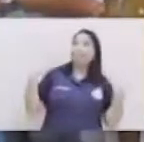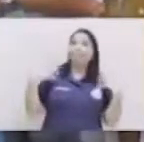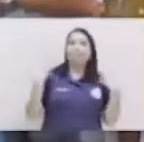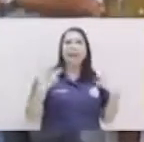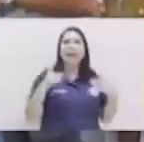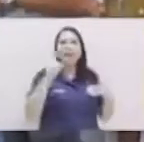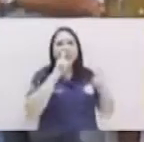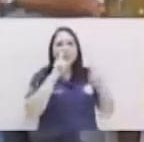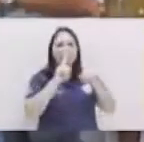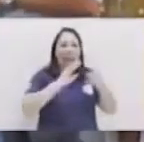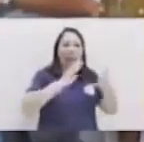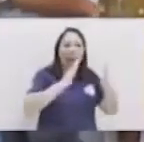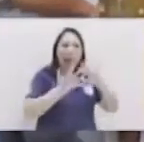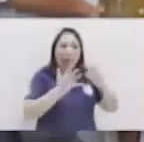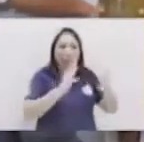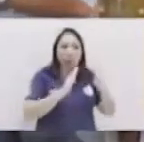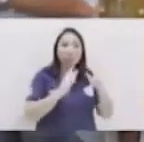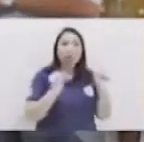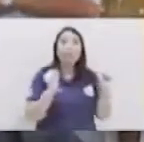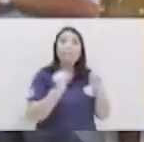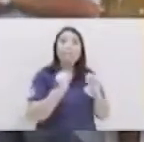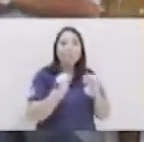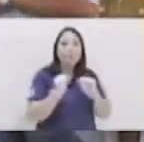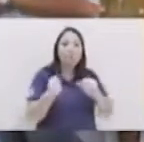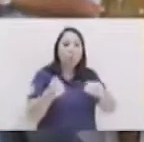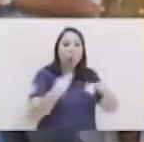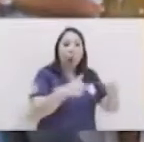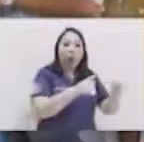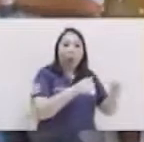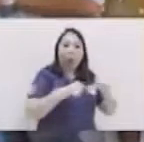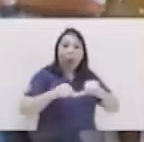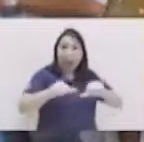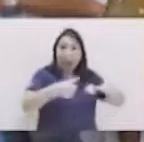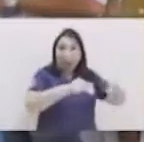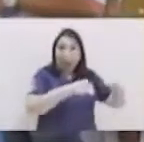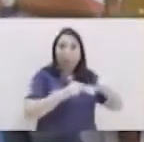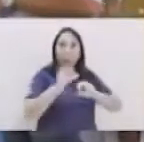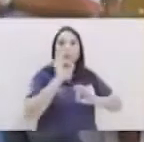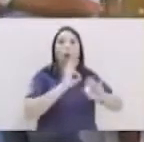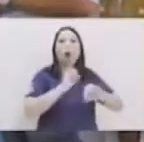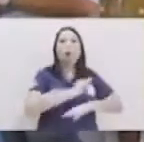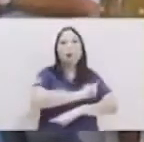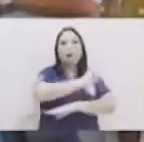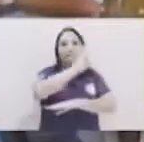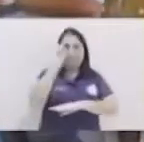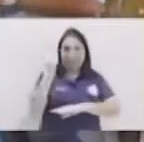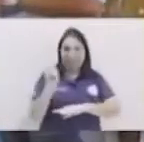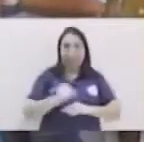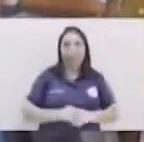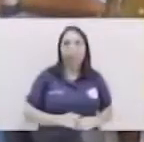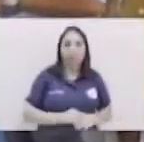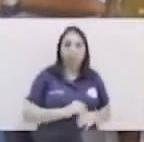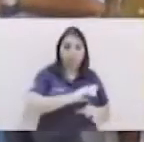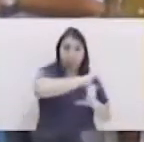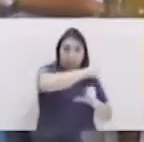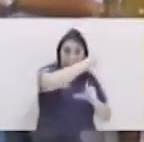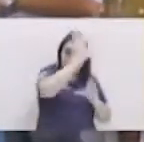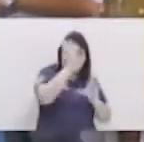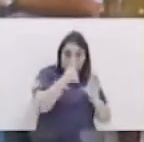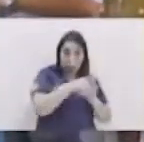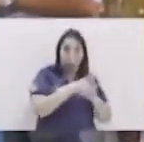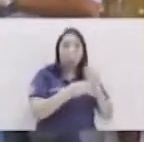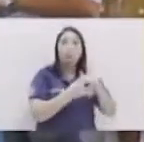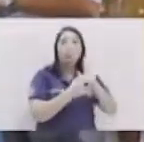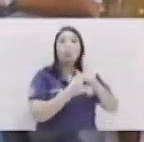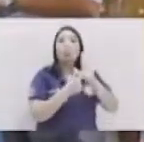asociamos mucho con el frío, con el agua o con el invierno. Todo esto se ve